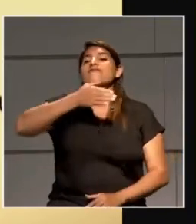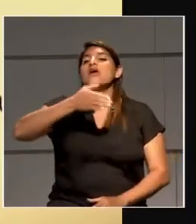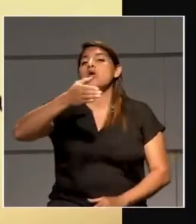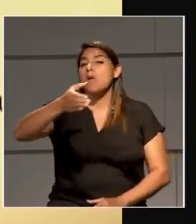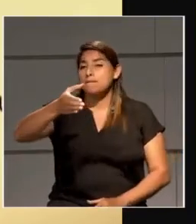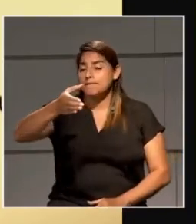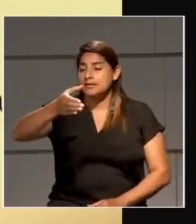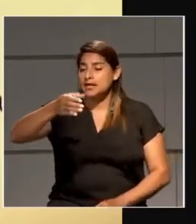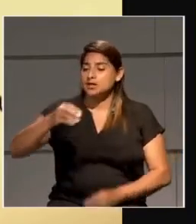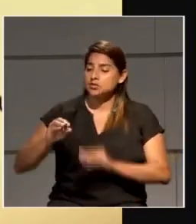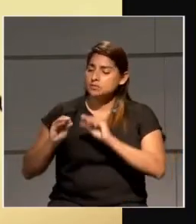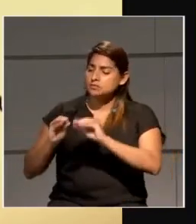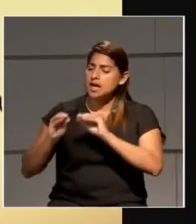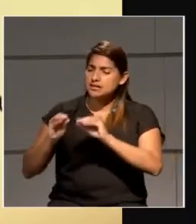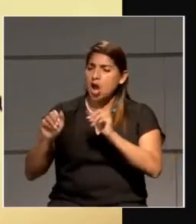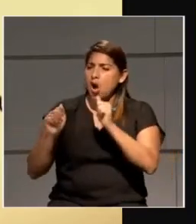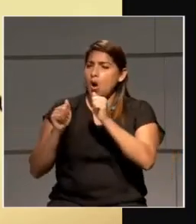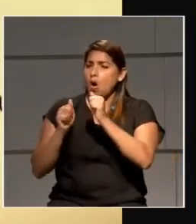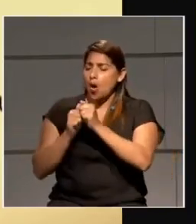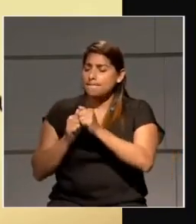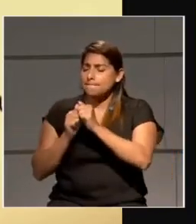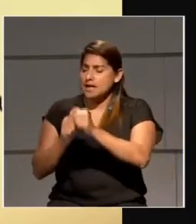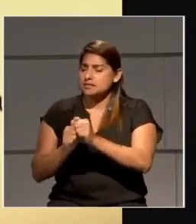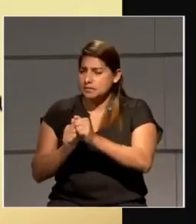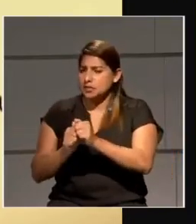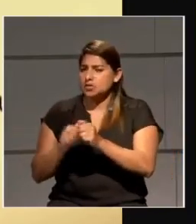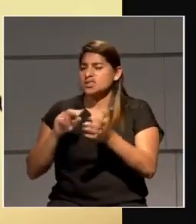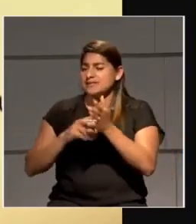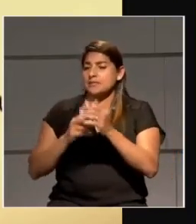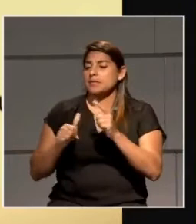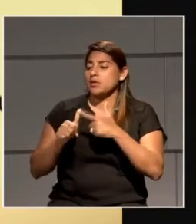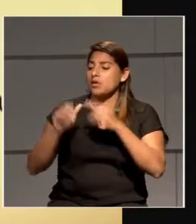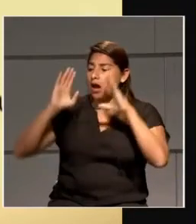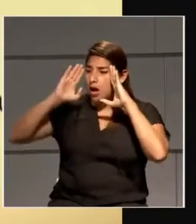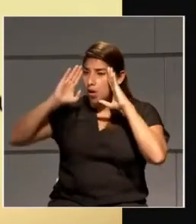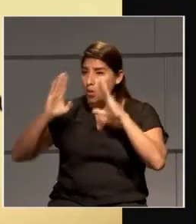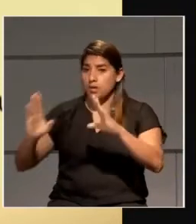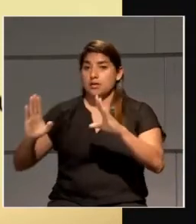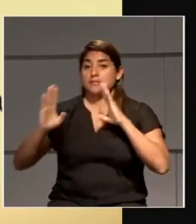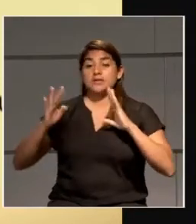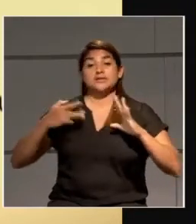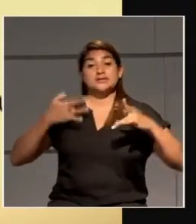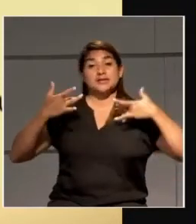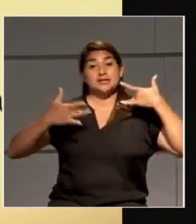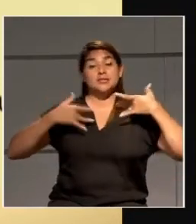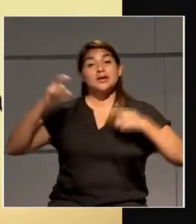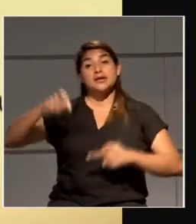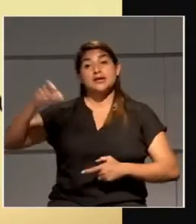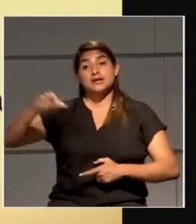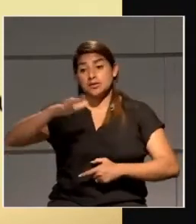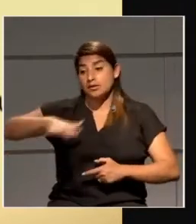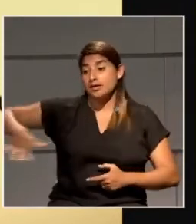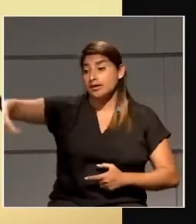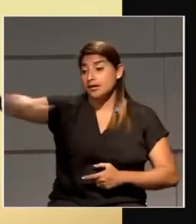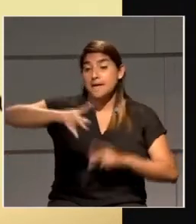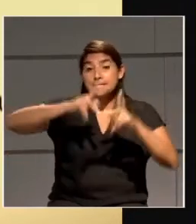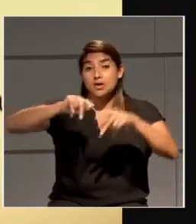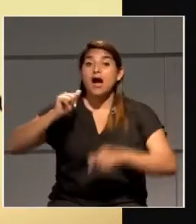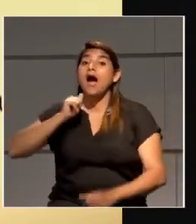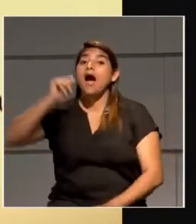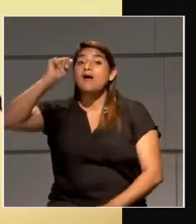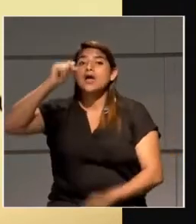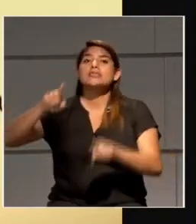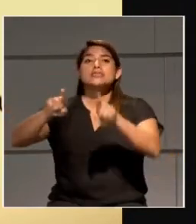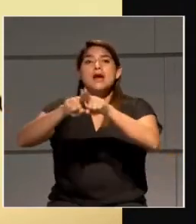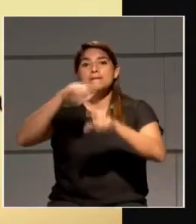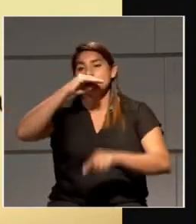la crianza con presencia plena es que primero pongamos atención a nuestros sentimientos y necesidades, a los de las personas adultas y a los